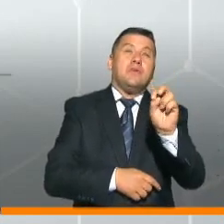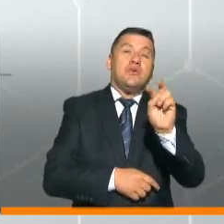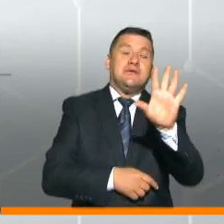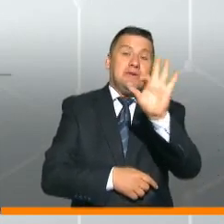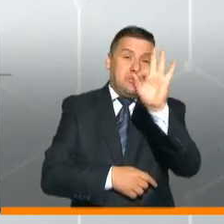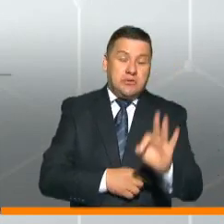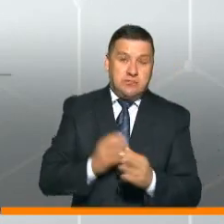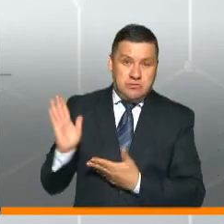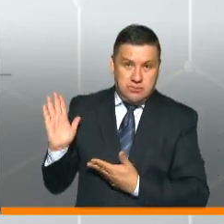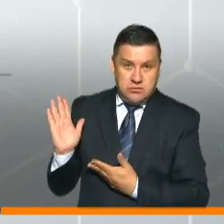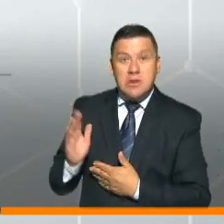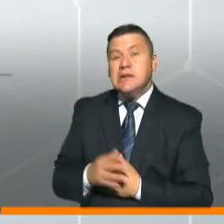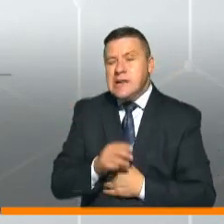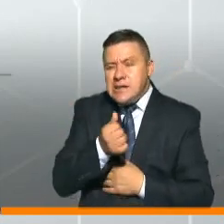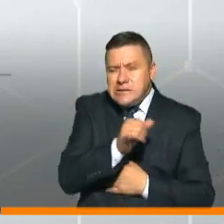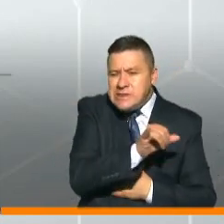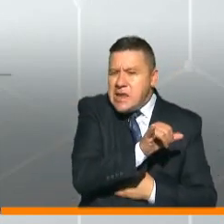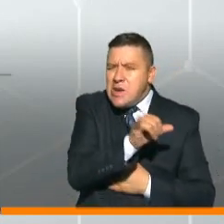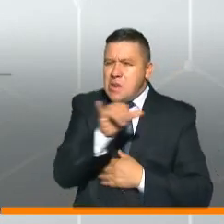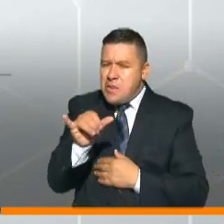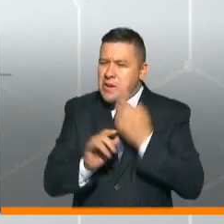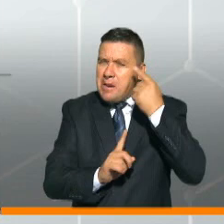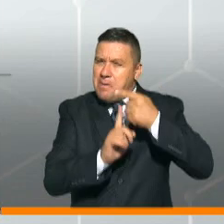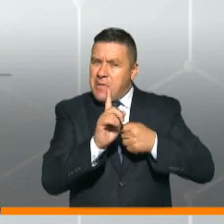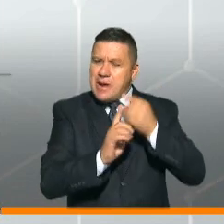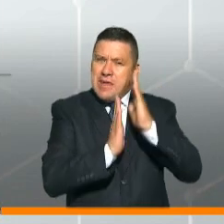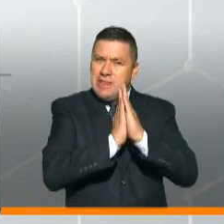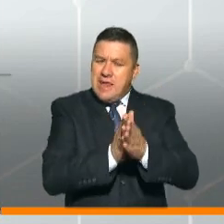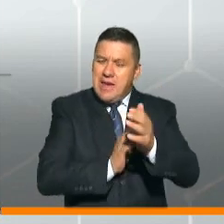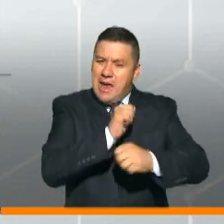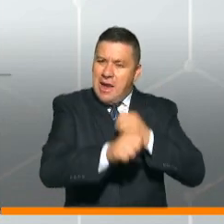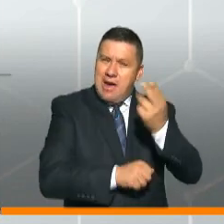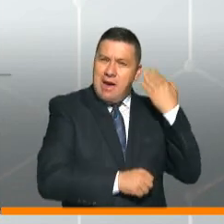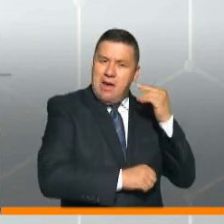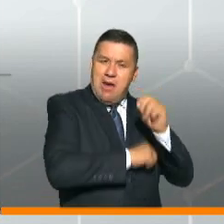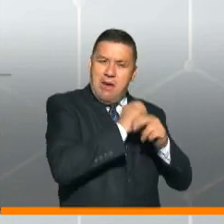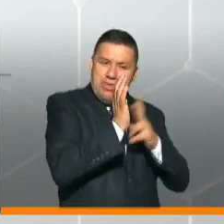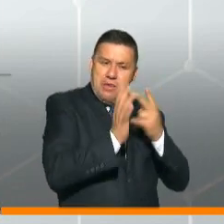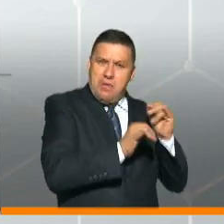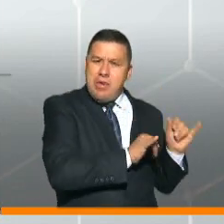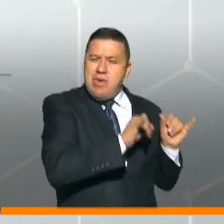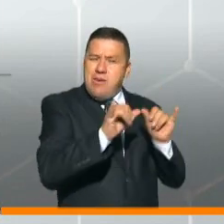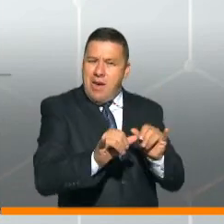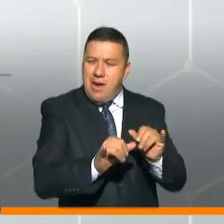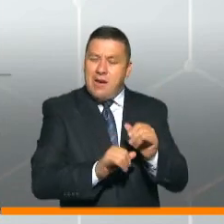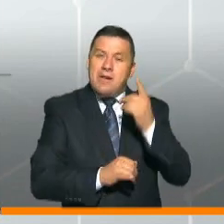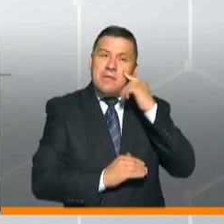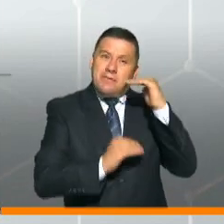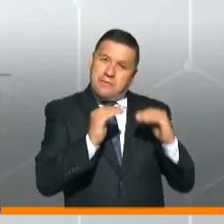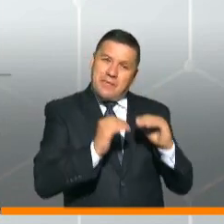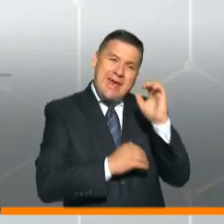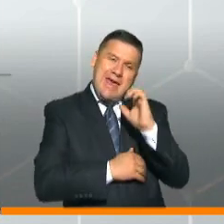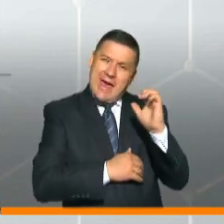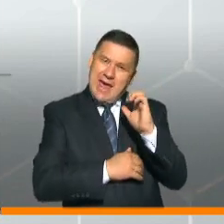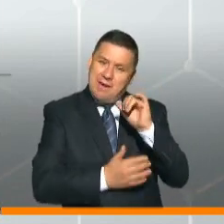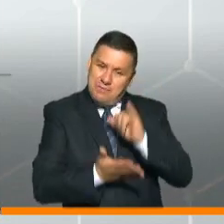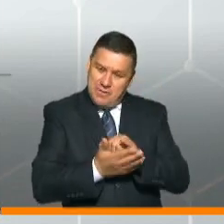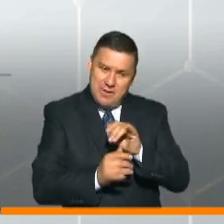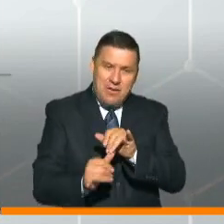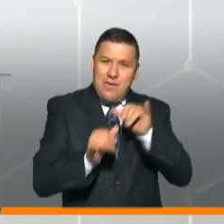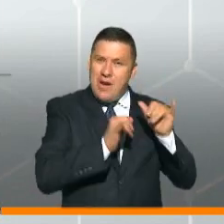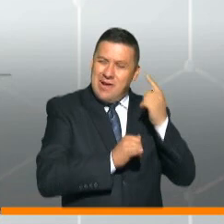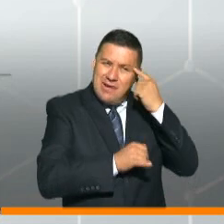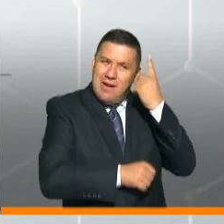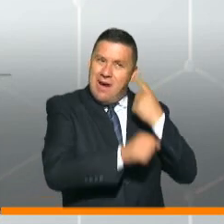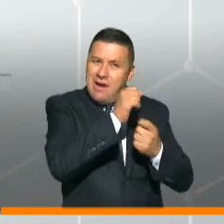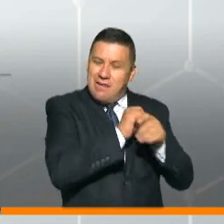22.5%, muy similar a la que tuvimos en el mes de diciembre del año 2020, por debajo de la que tuvimos en el mes de enero de este año, cuando